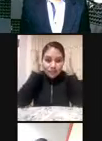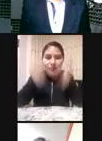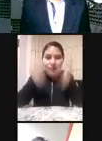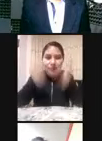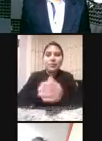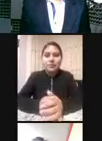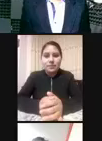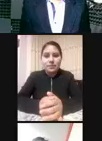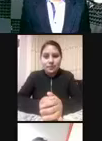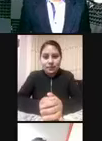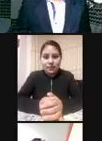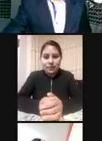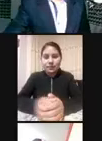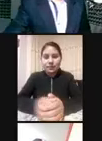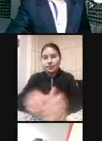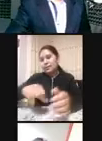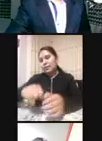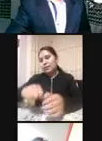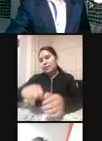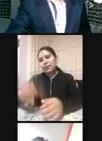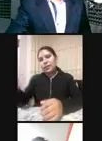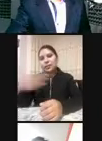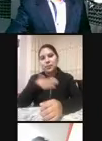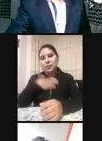empezar. Siguiente, por favor.